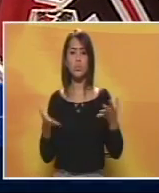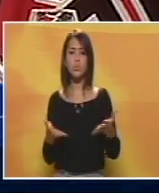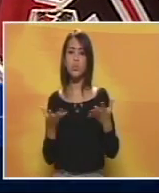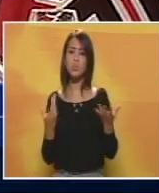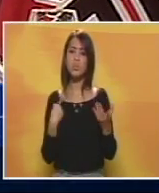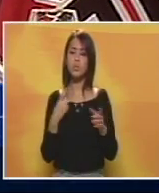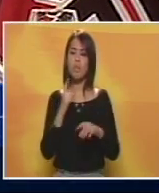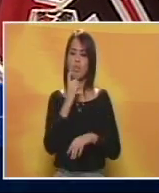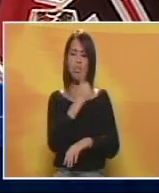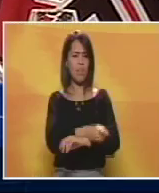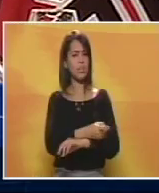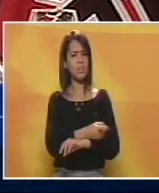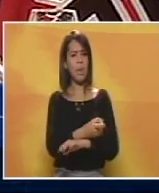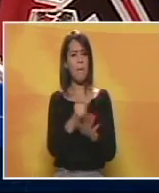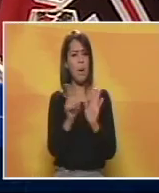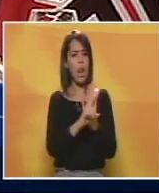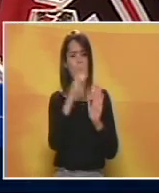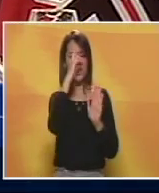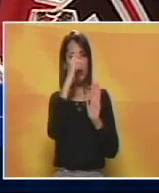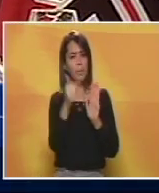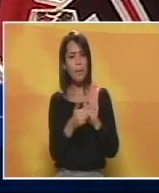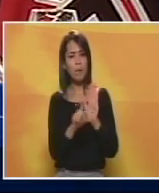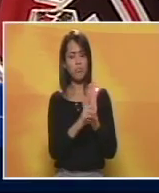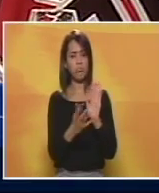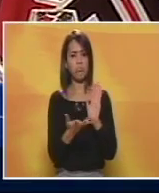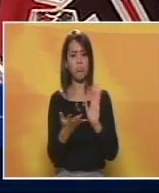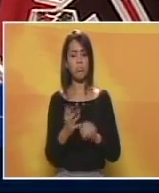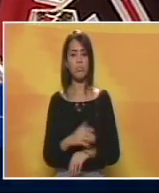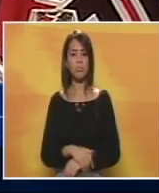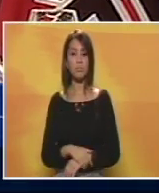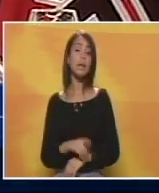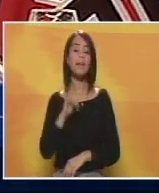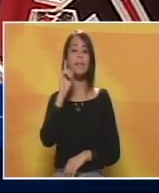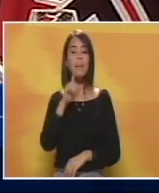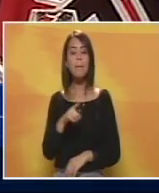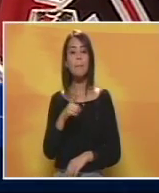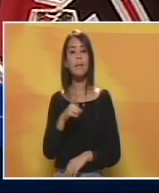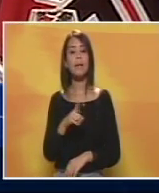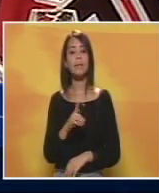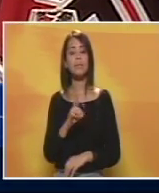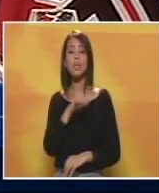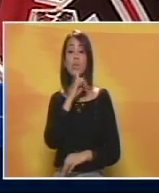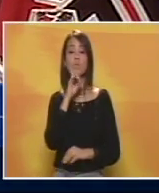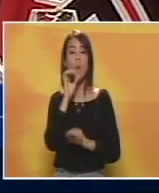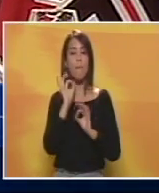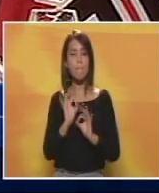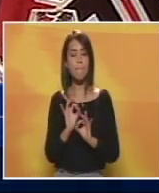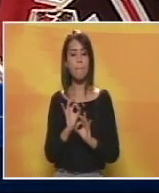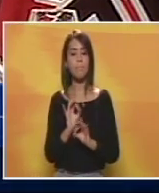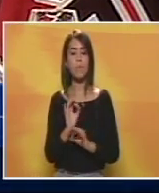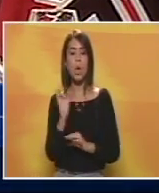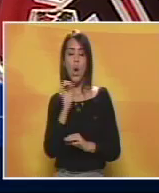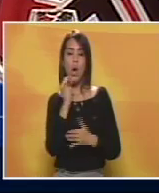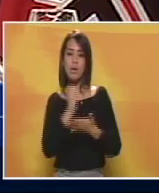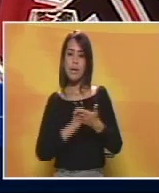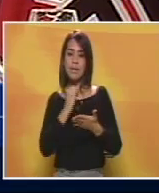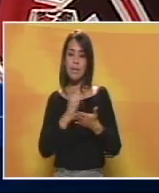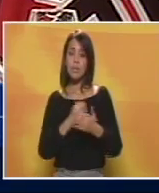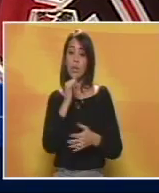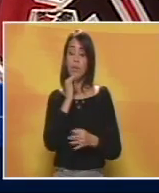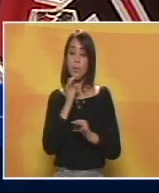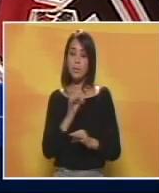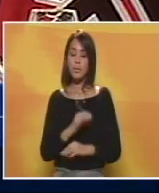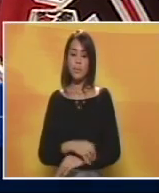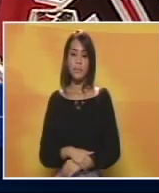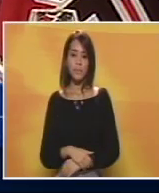la desobediencia a las leyes. Asimismo, que omita la identificación del promotor o el registro de información